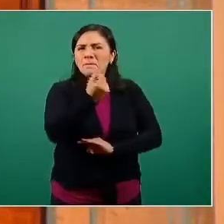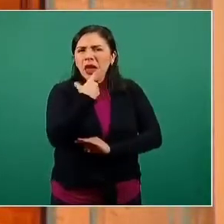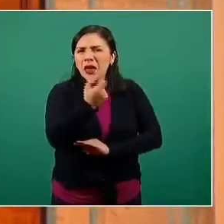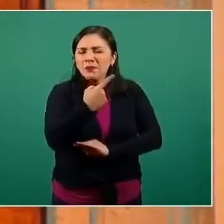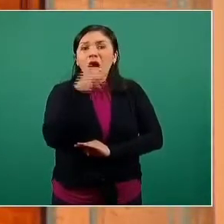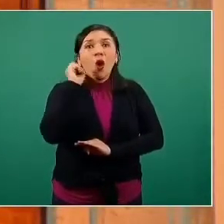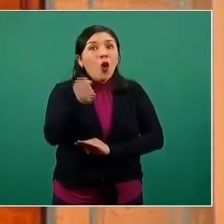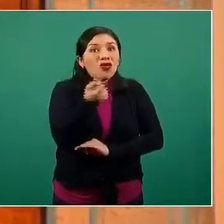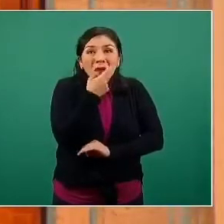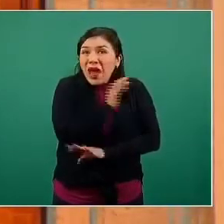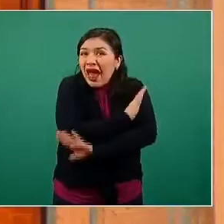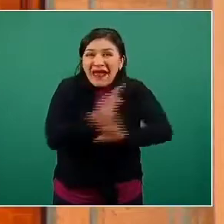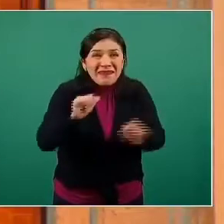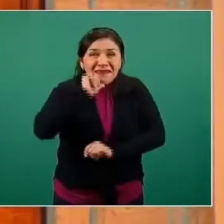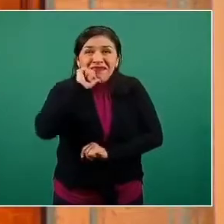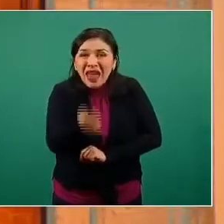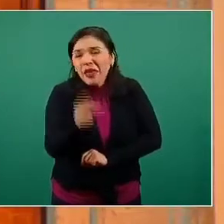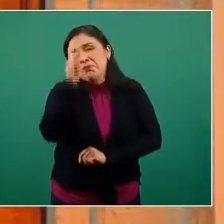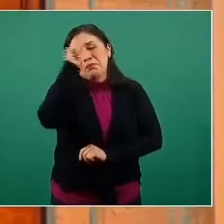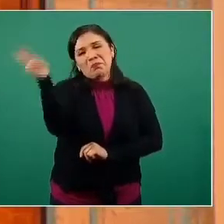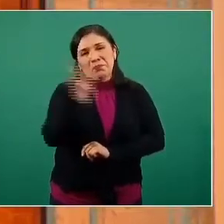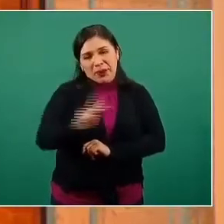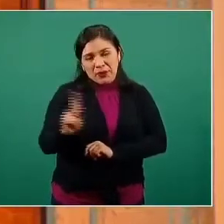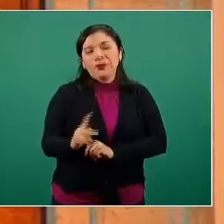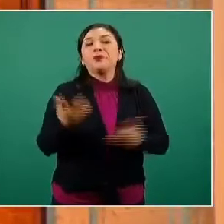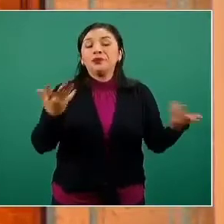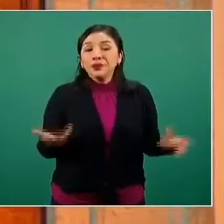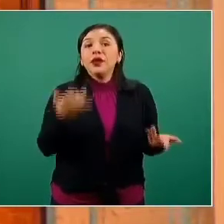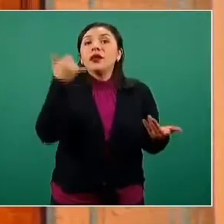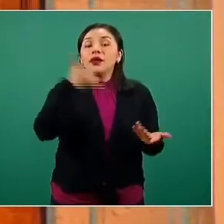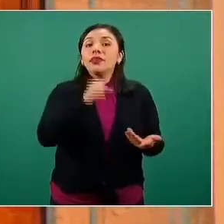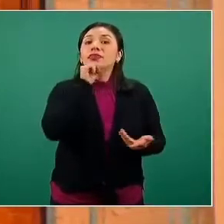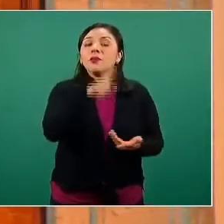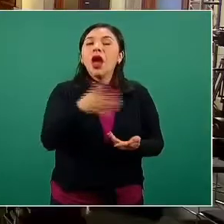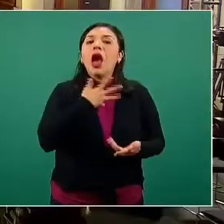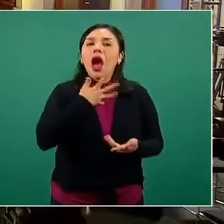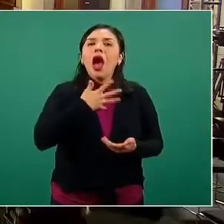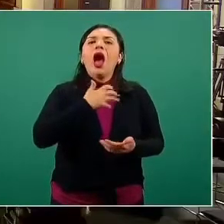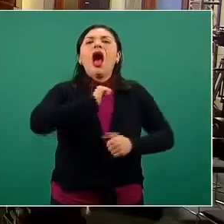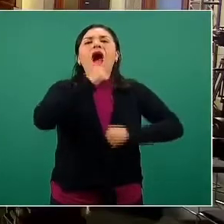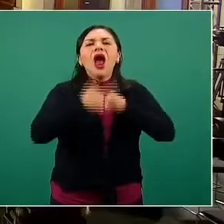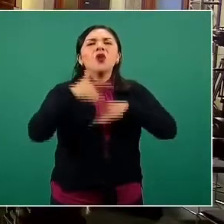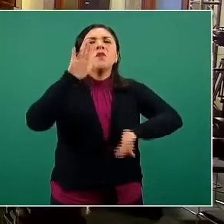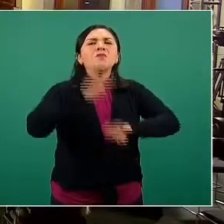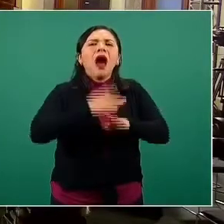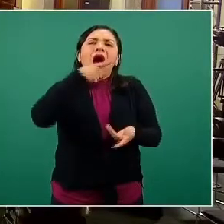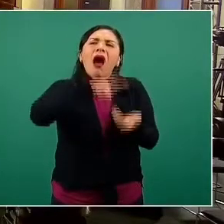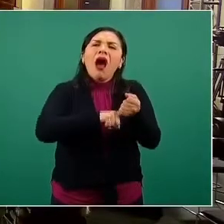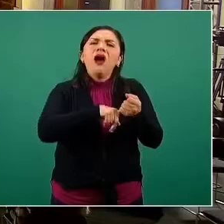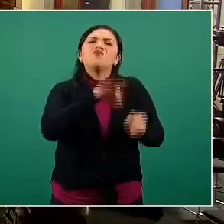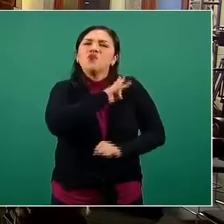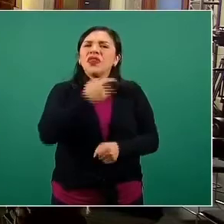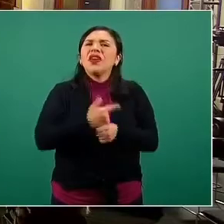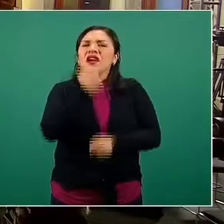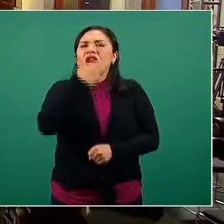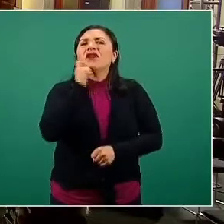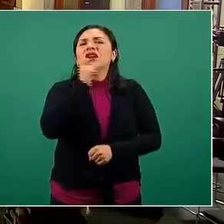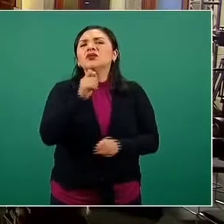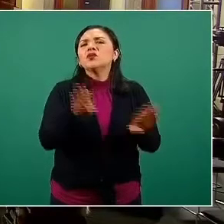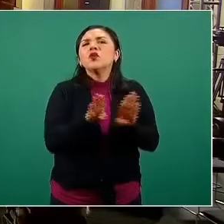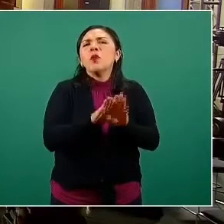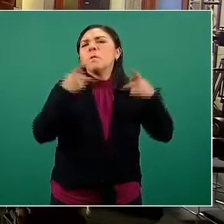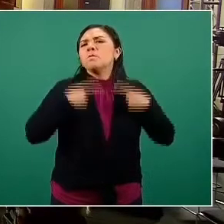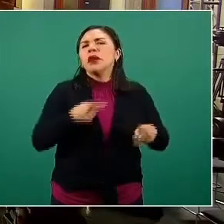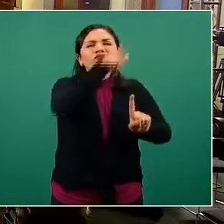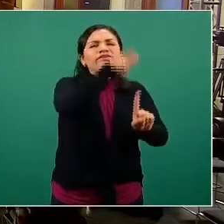cuando no lo lleva. Y lógicamente algunos otros también factores de riesgo que pueden estar presentes en